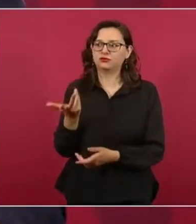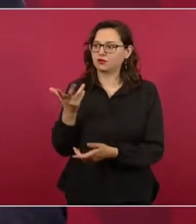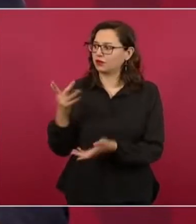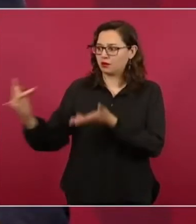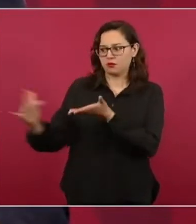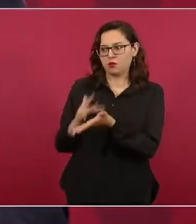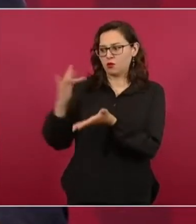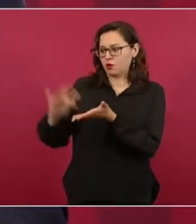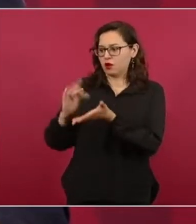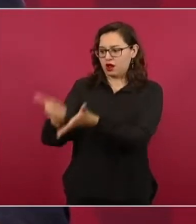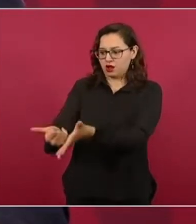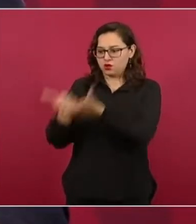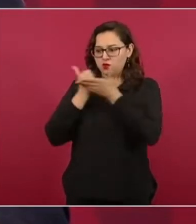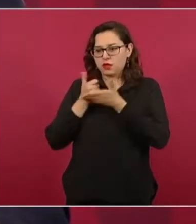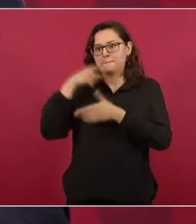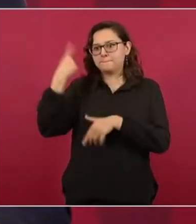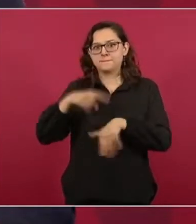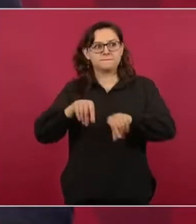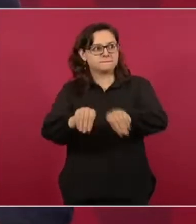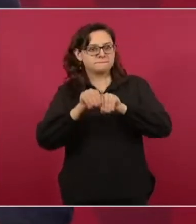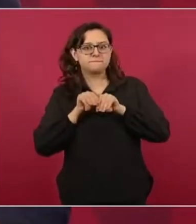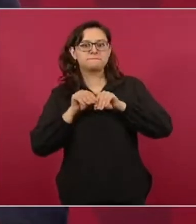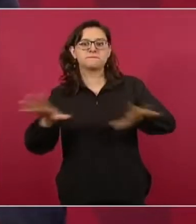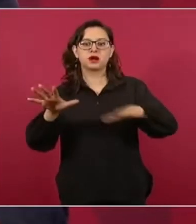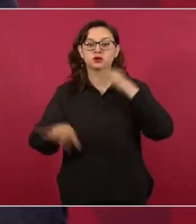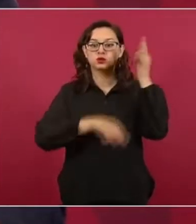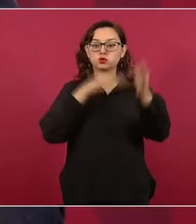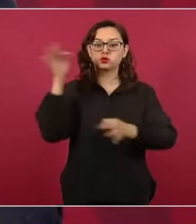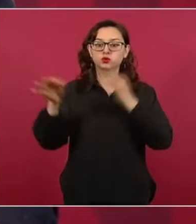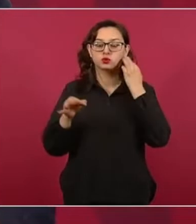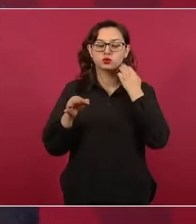de los estados, para hablar con los